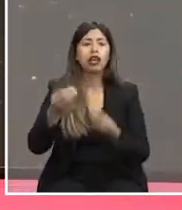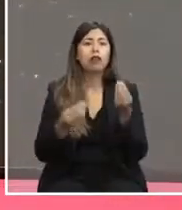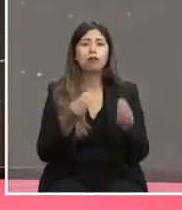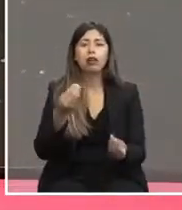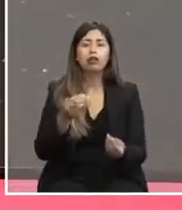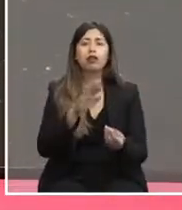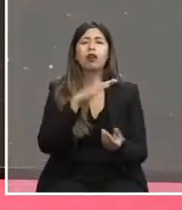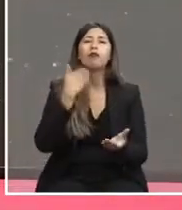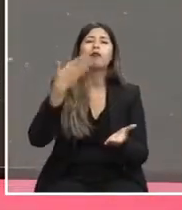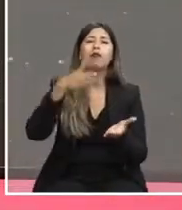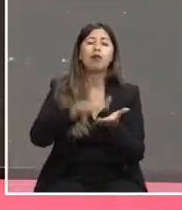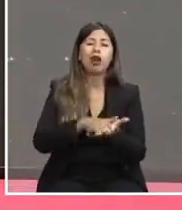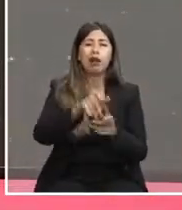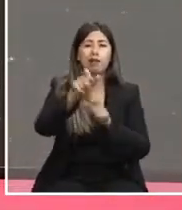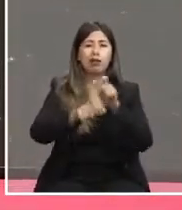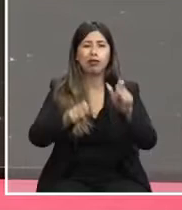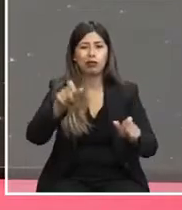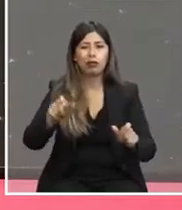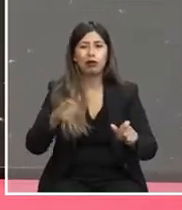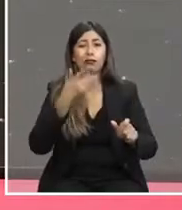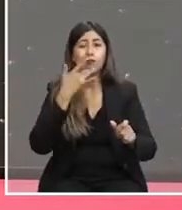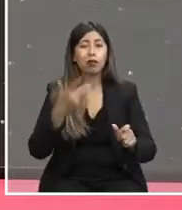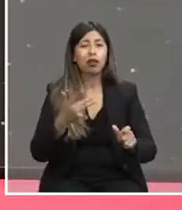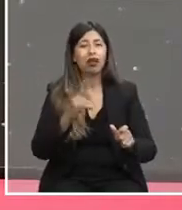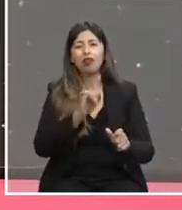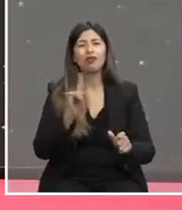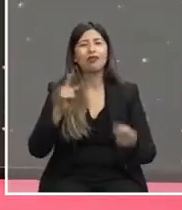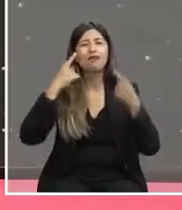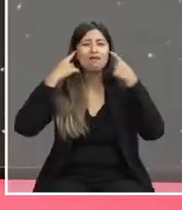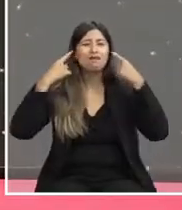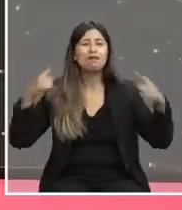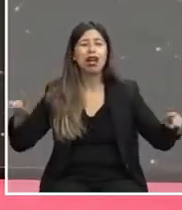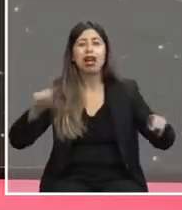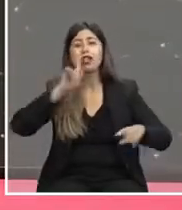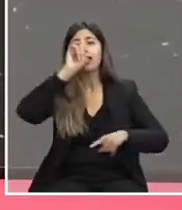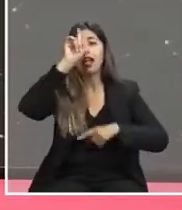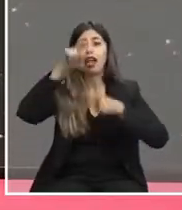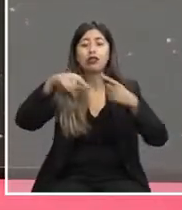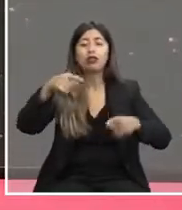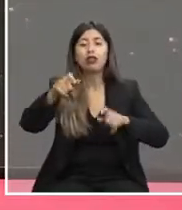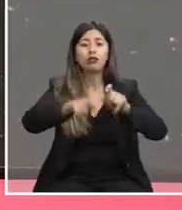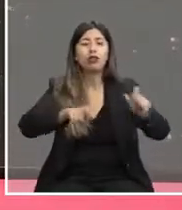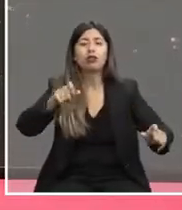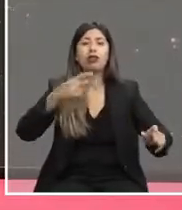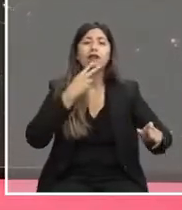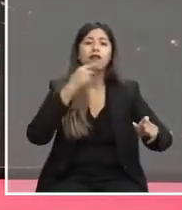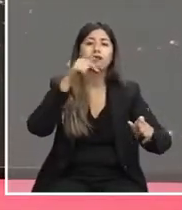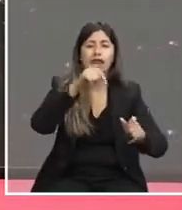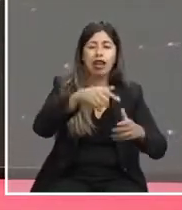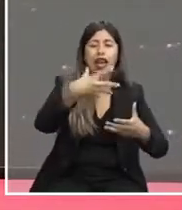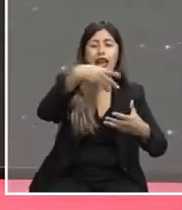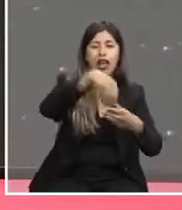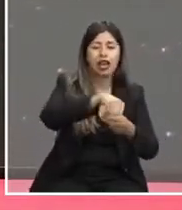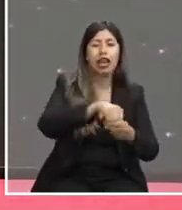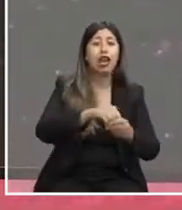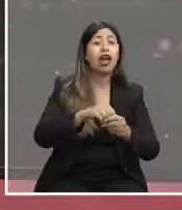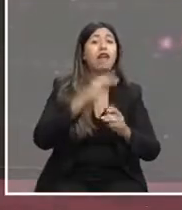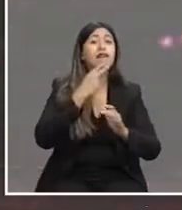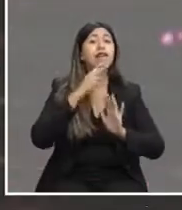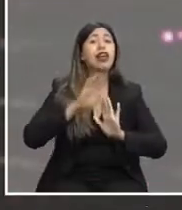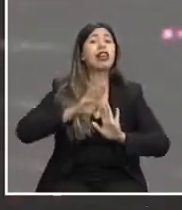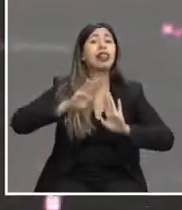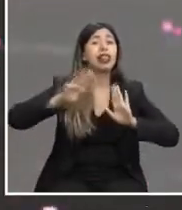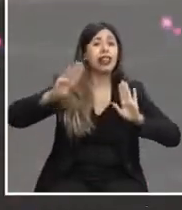por desobedecer, en el fondo, la tradición de las comunidades locales para vivir lejos de las zonas de